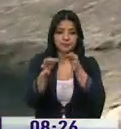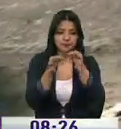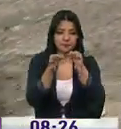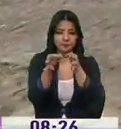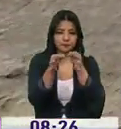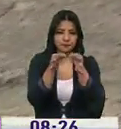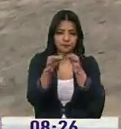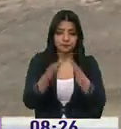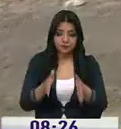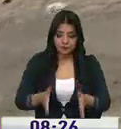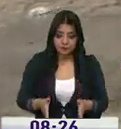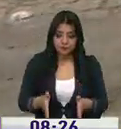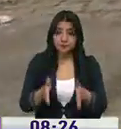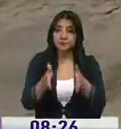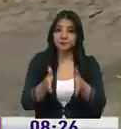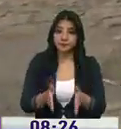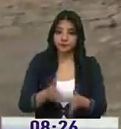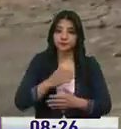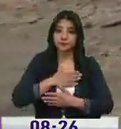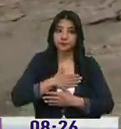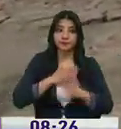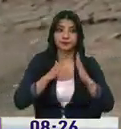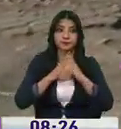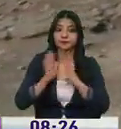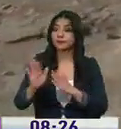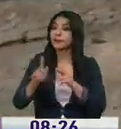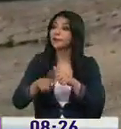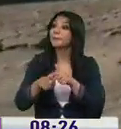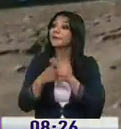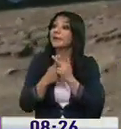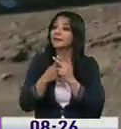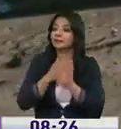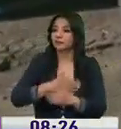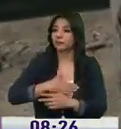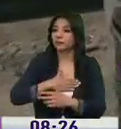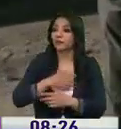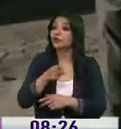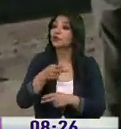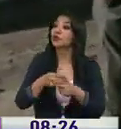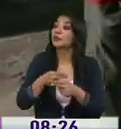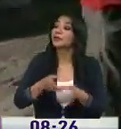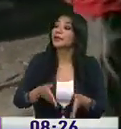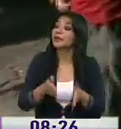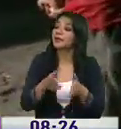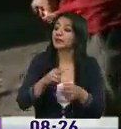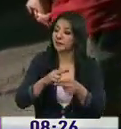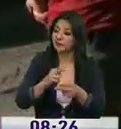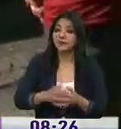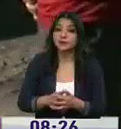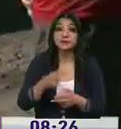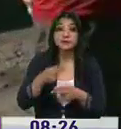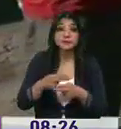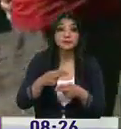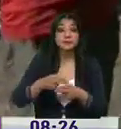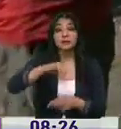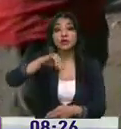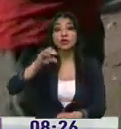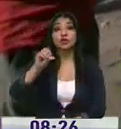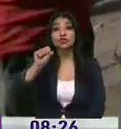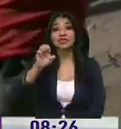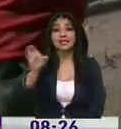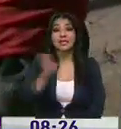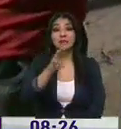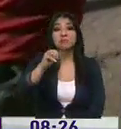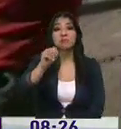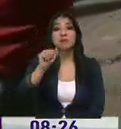con nuestras propiedades aquí. Para iniciar y recordar a la autoridad, ¿cuál es el nombre también de la calle? Ya, la calle se llama José María Canizares, en